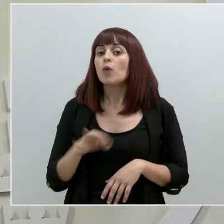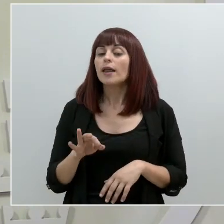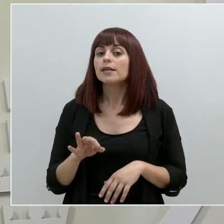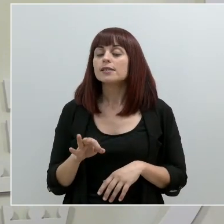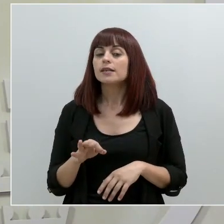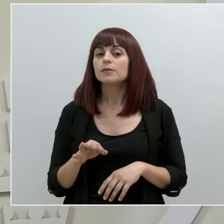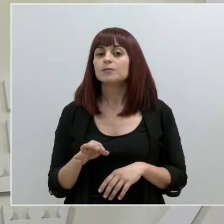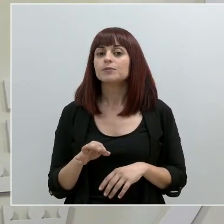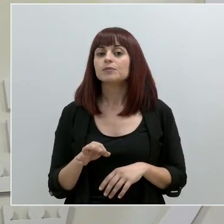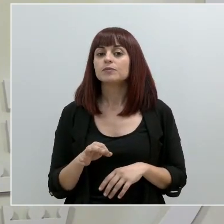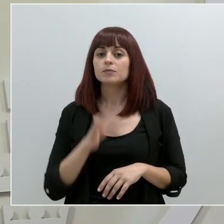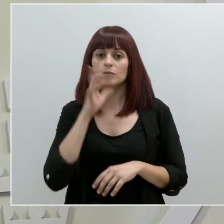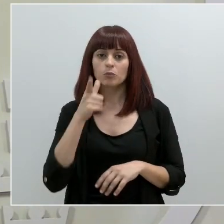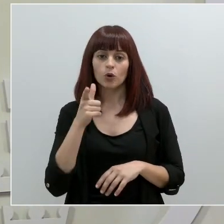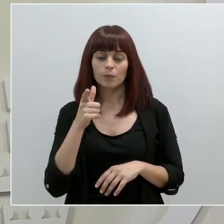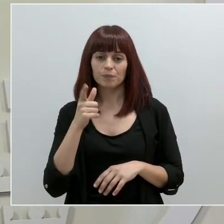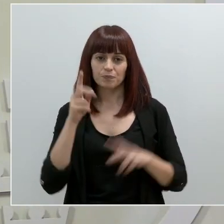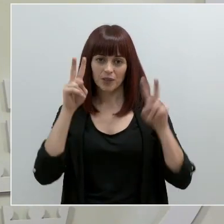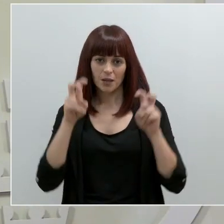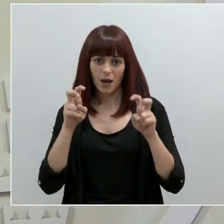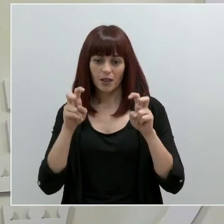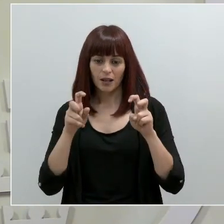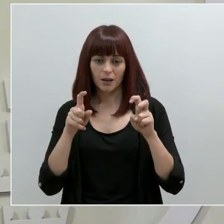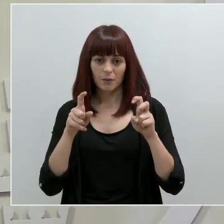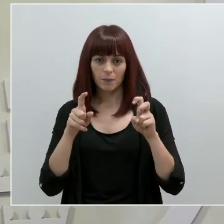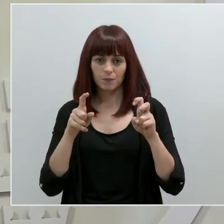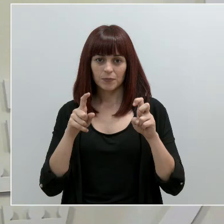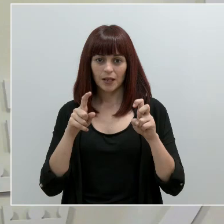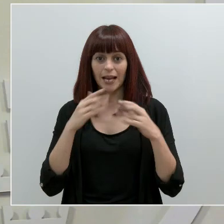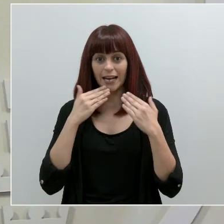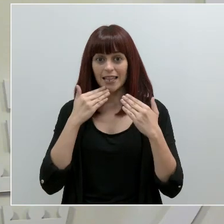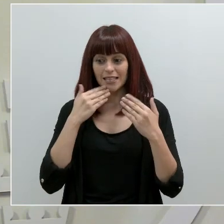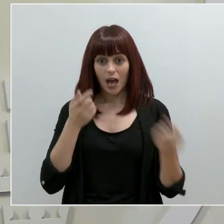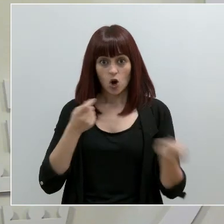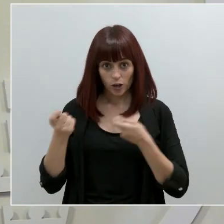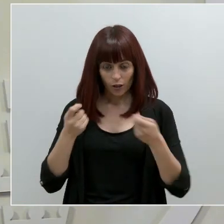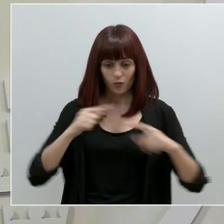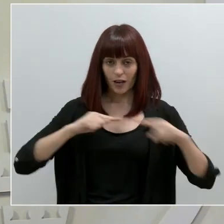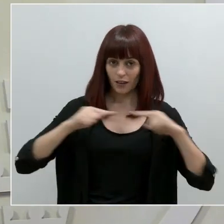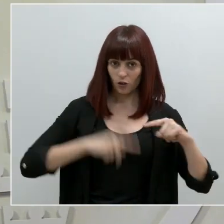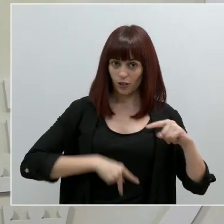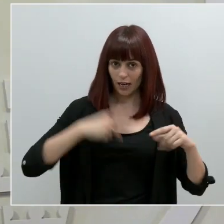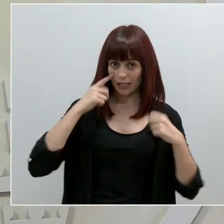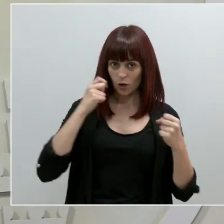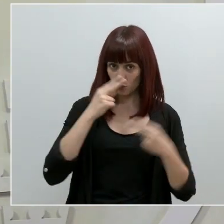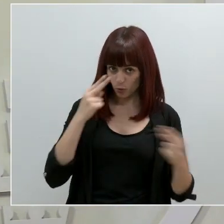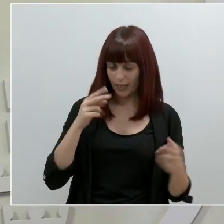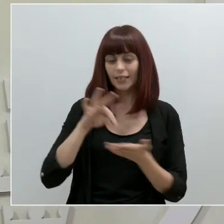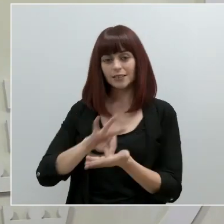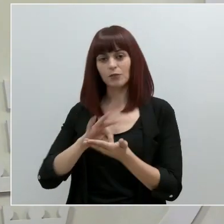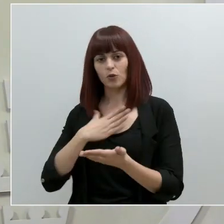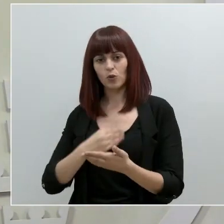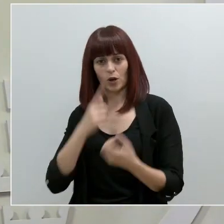en parte a la gran capacidad diagnóstica que hemos tenido gracias a la buena coordinación de la Dirección General de Salud Pública y el Servicio Murciano de